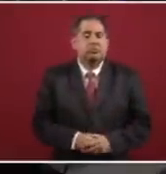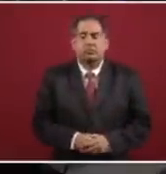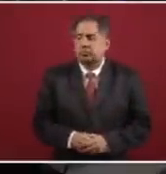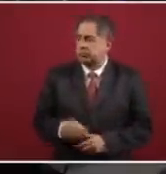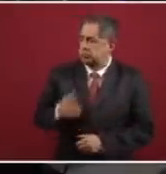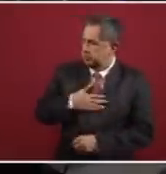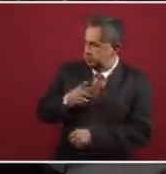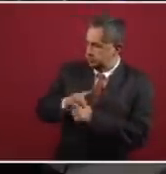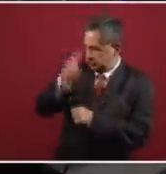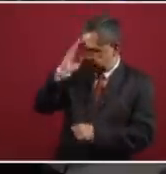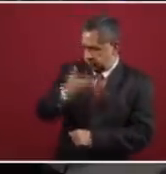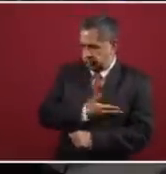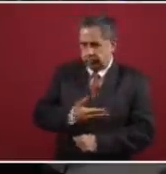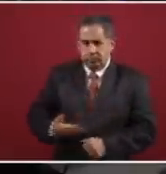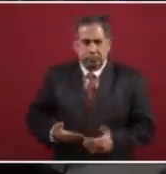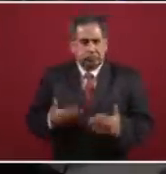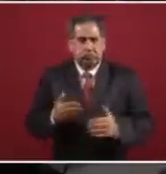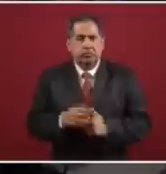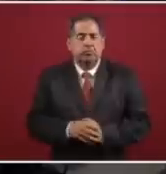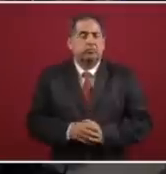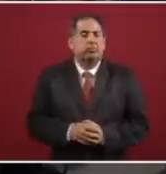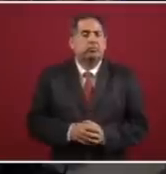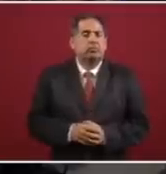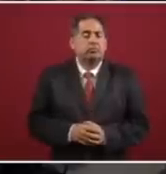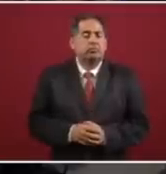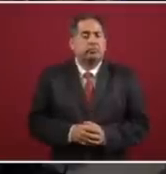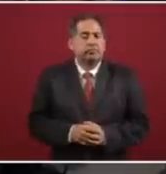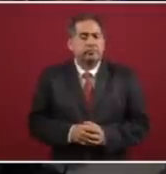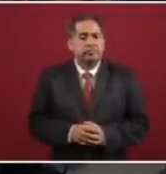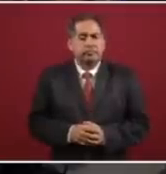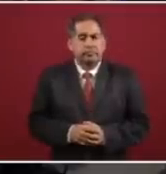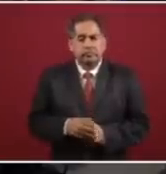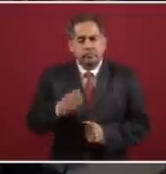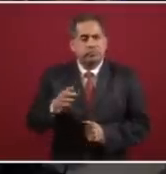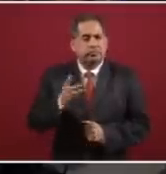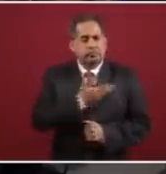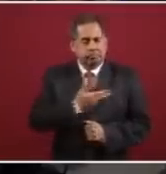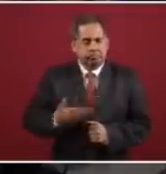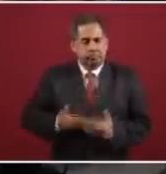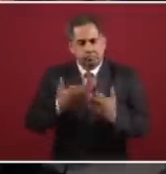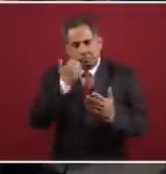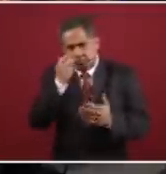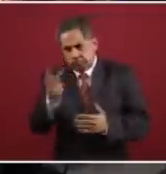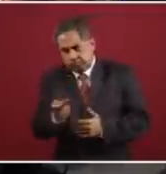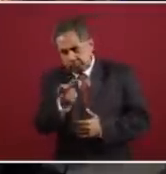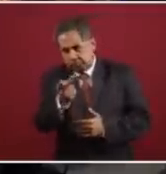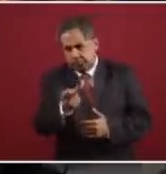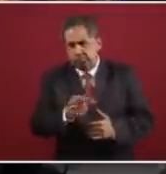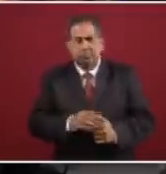Buenos días. Buenos días a todos. Urbano Barrera, de Ovaciones. Señor presidente, yo quisiera preguntarle,